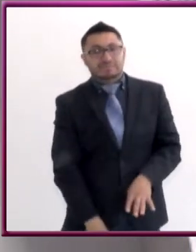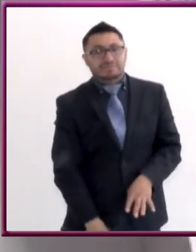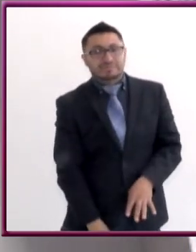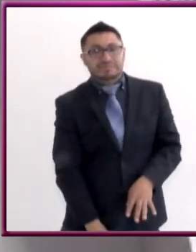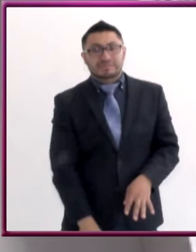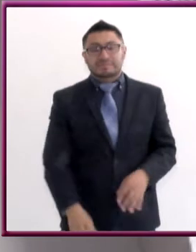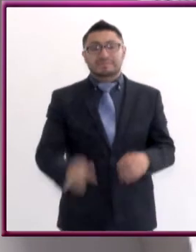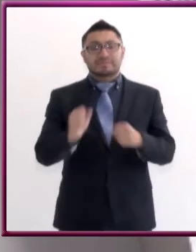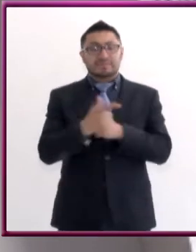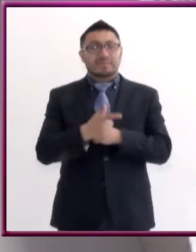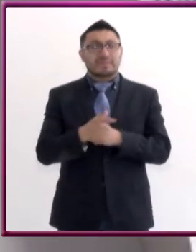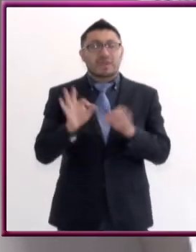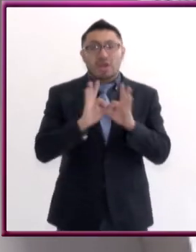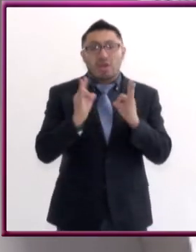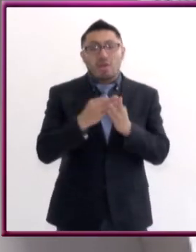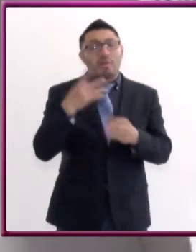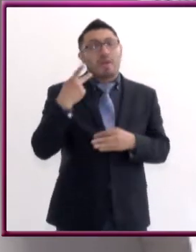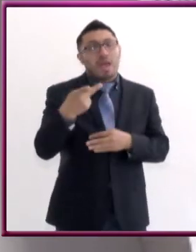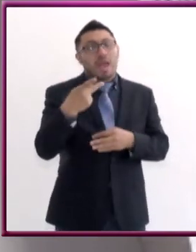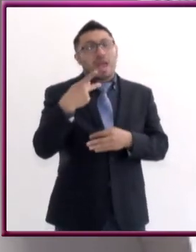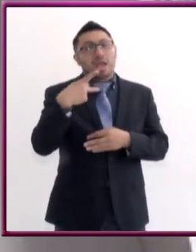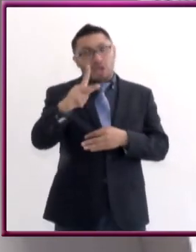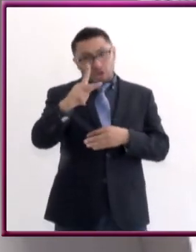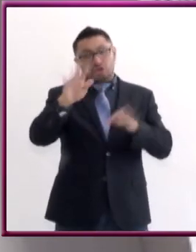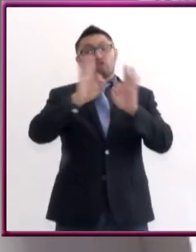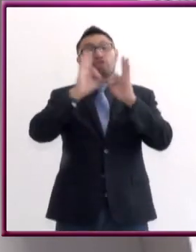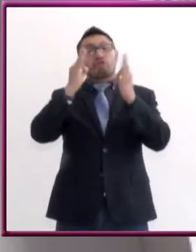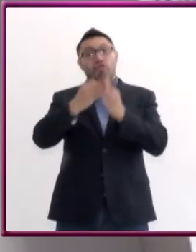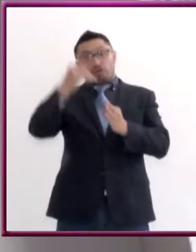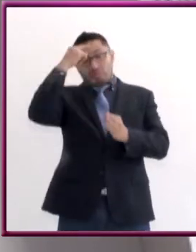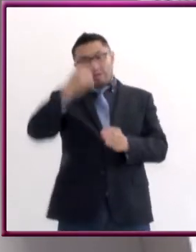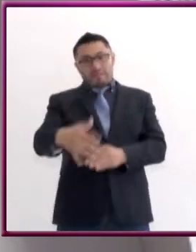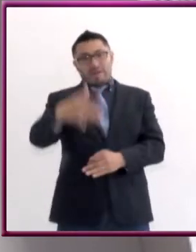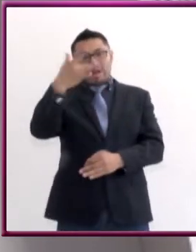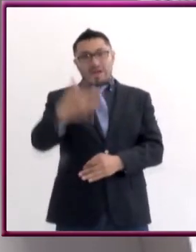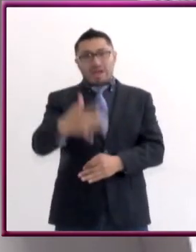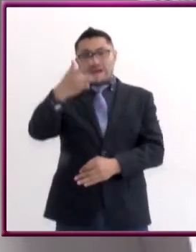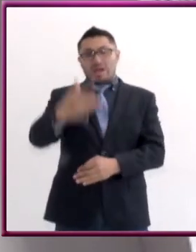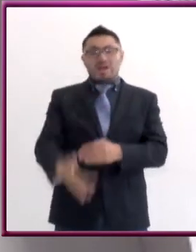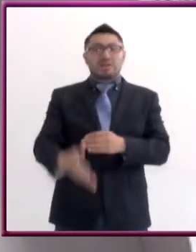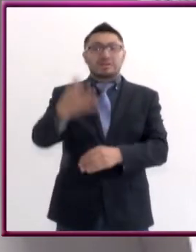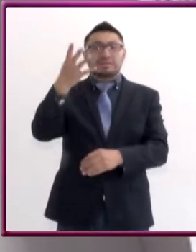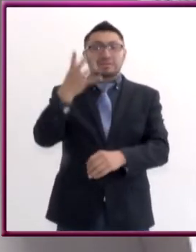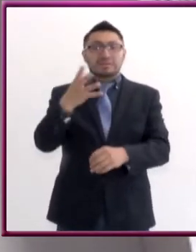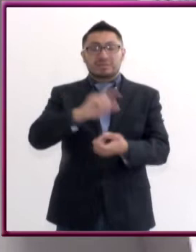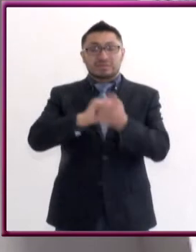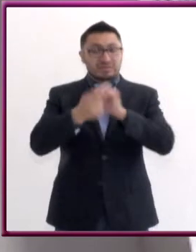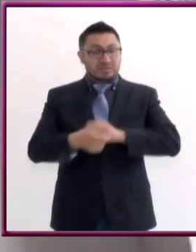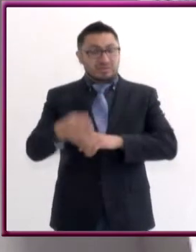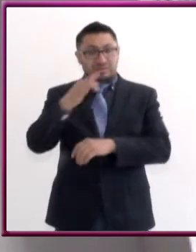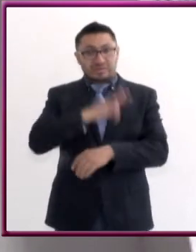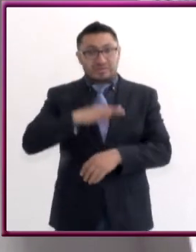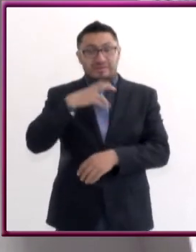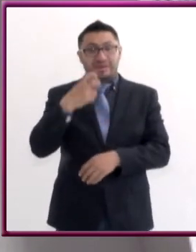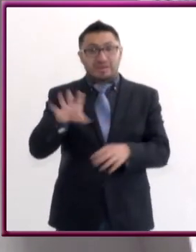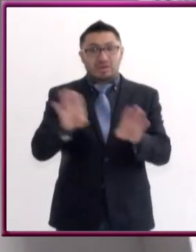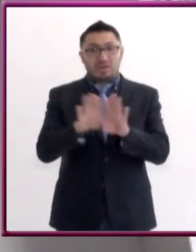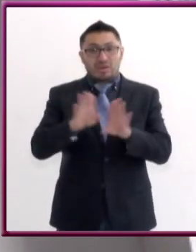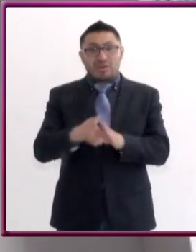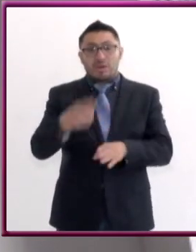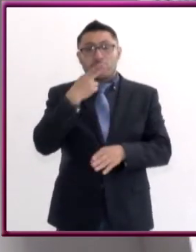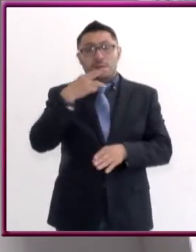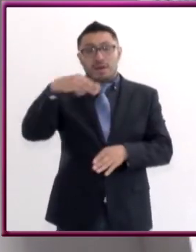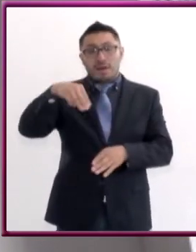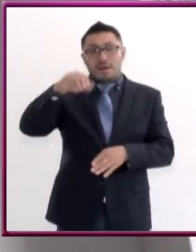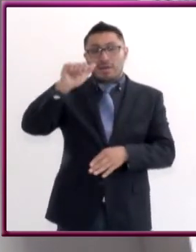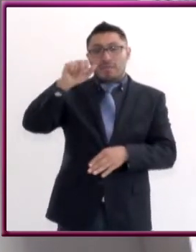de alguna manera su recurso para lidiar con el dolor es lo que nosotros llamamos recurrir